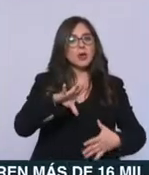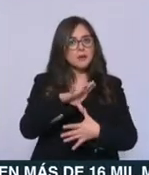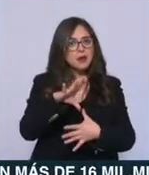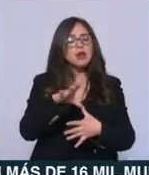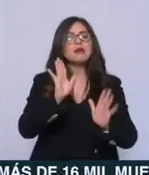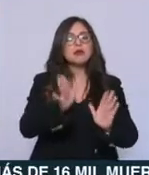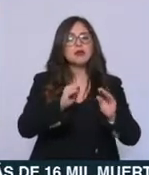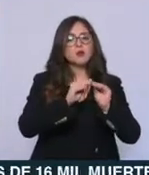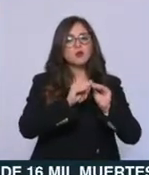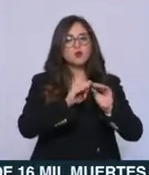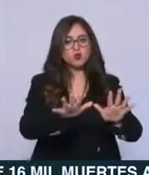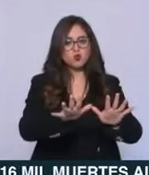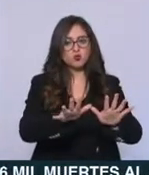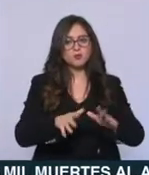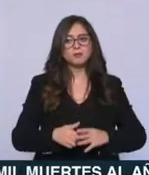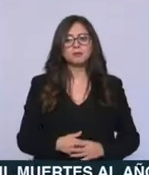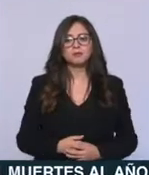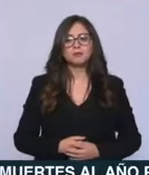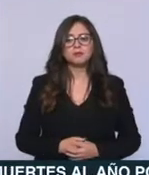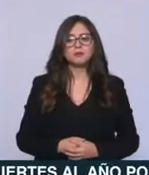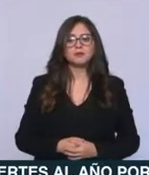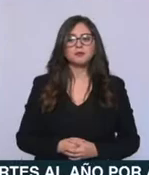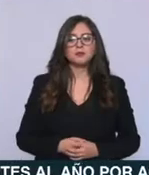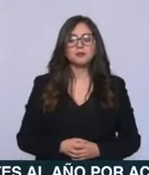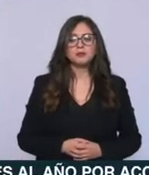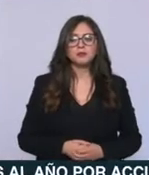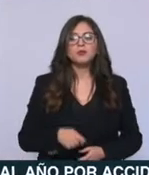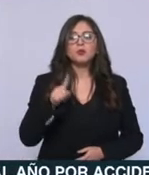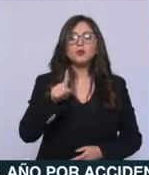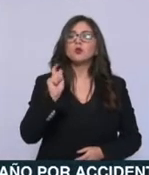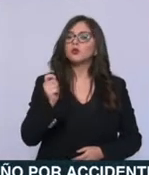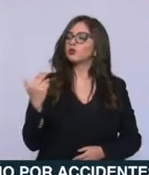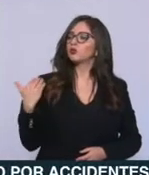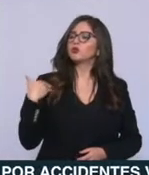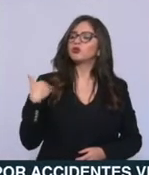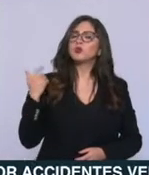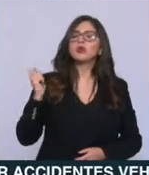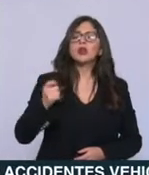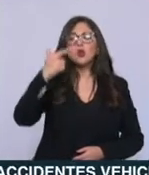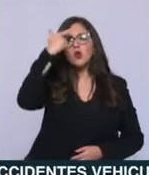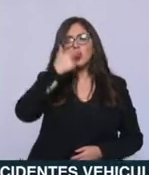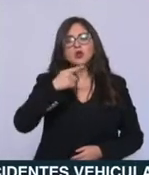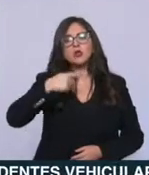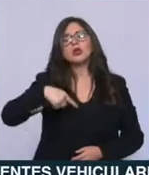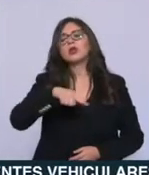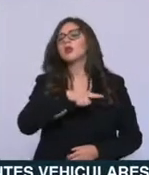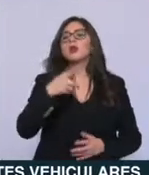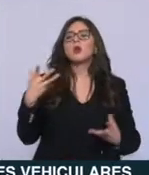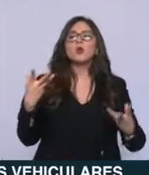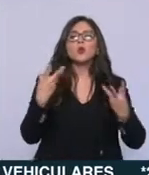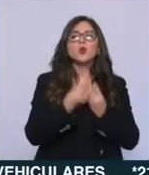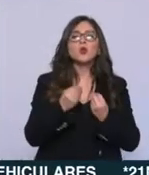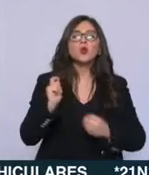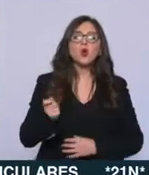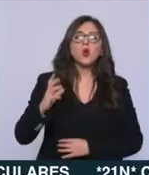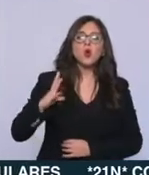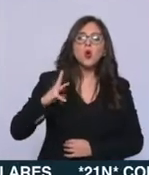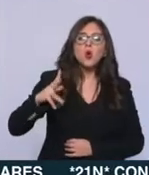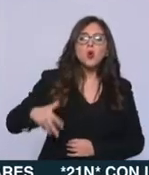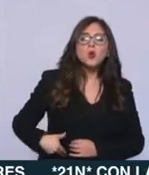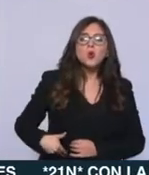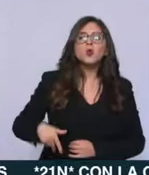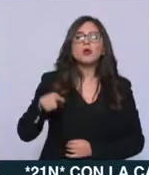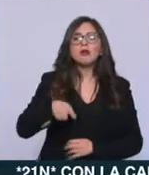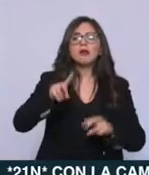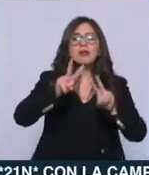lo presentaron y efectivamente, como tú lo dices, preparando la Noche del Orgullo que se inscribe en todo el tema